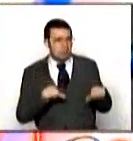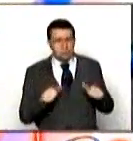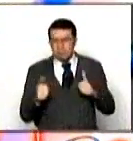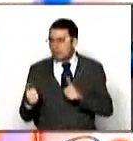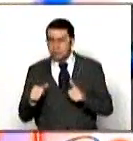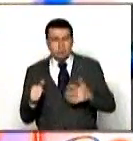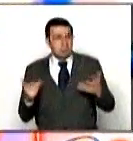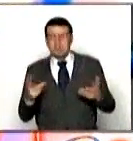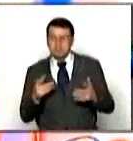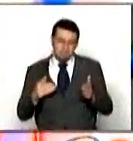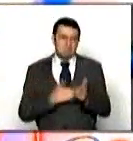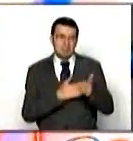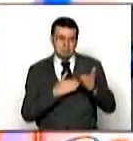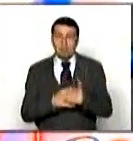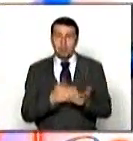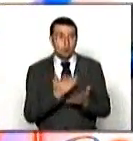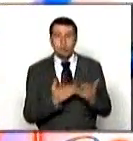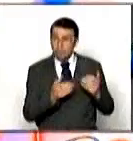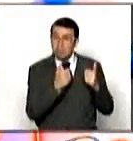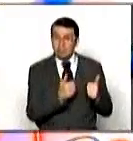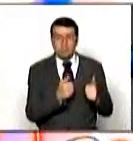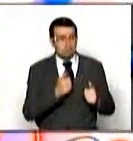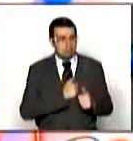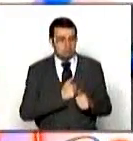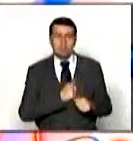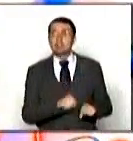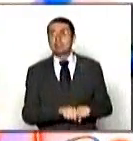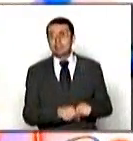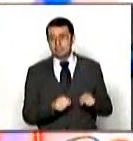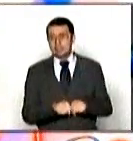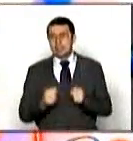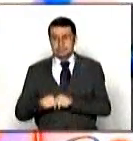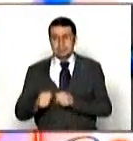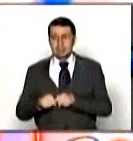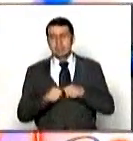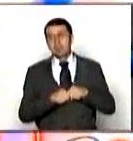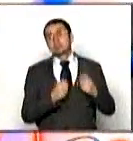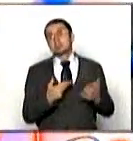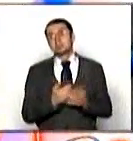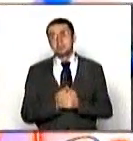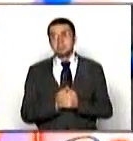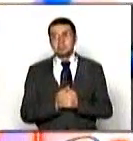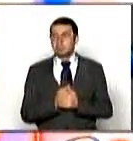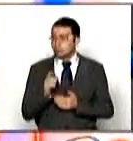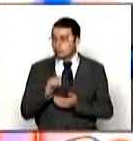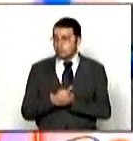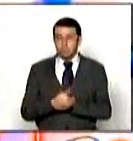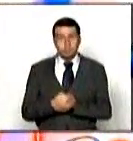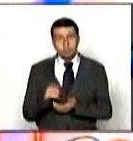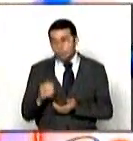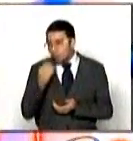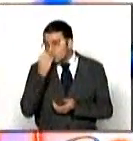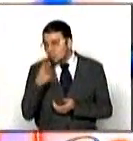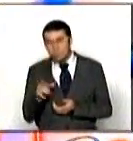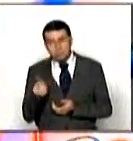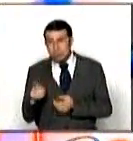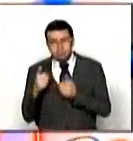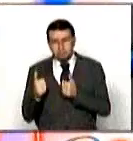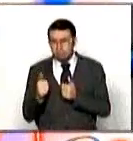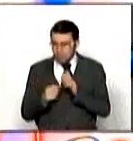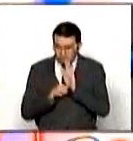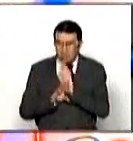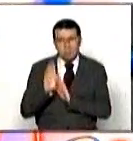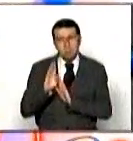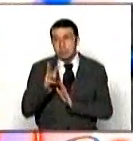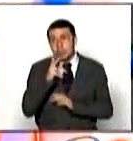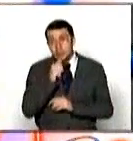qué es lo malo y terminan por atacarnos a nosotros mismos. Asimismo, cuando el sistema inmune no funciona de una manera adecuada, entonces